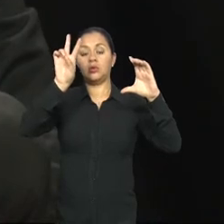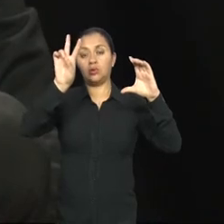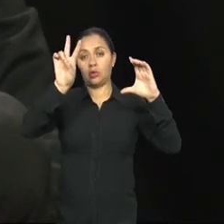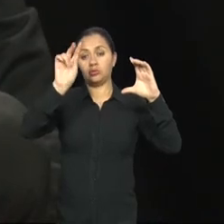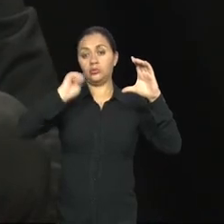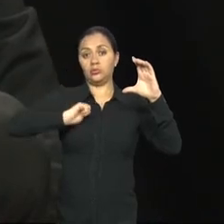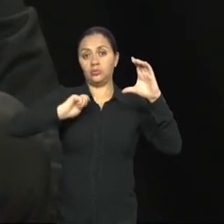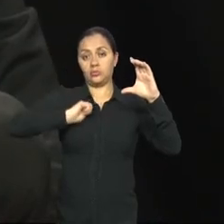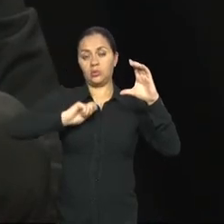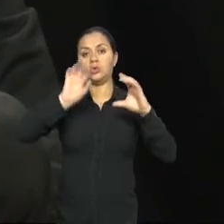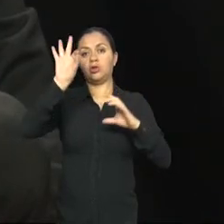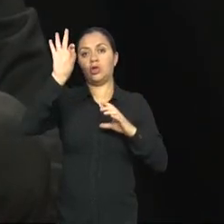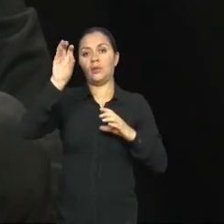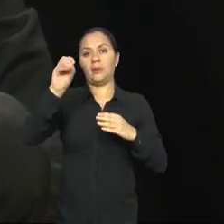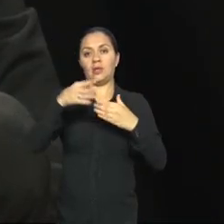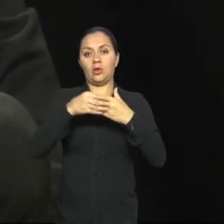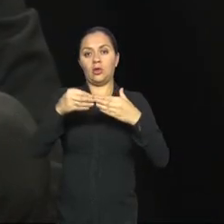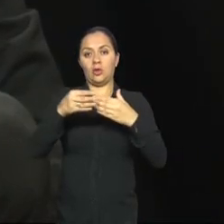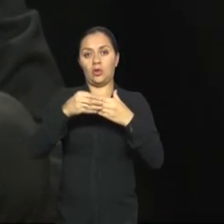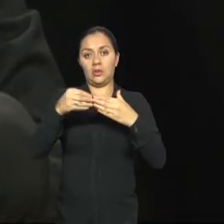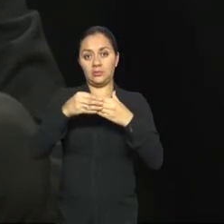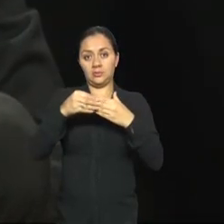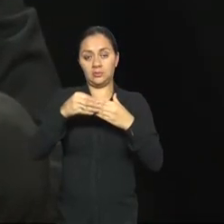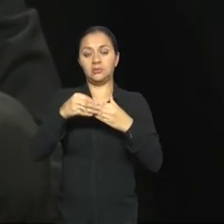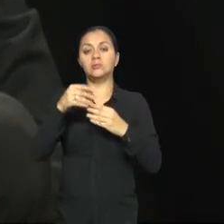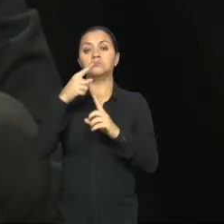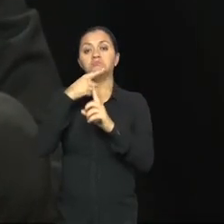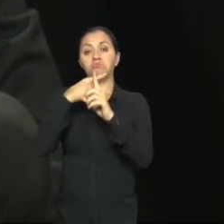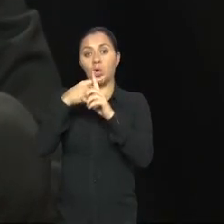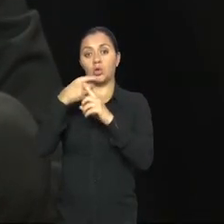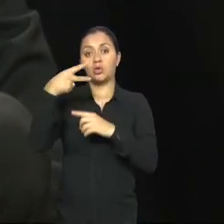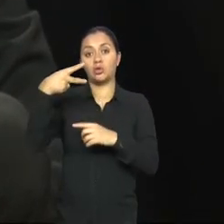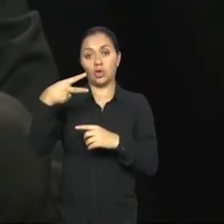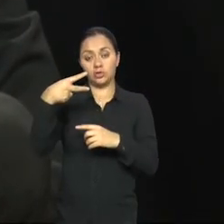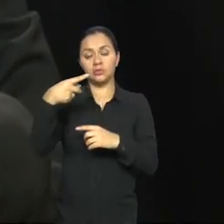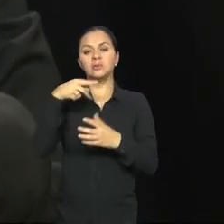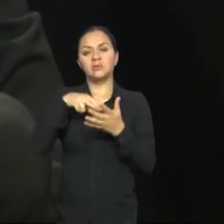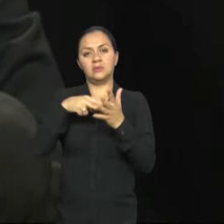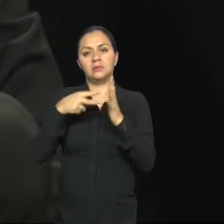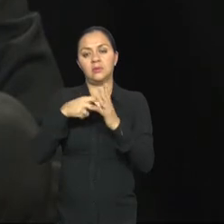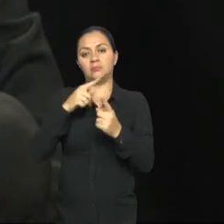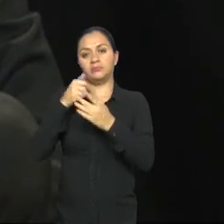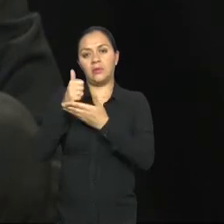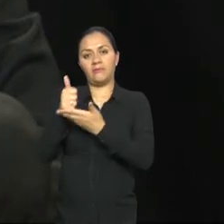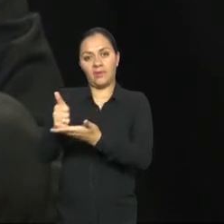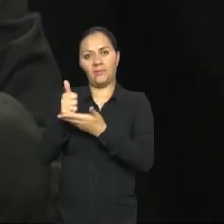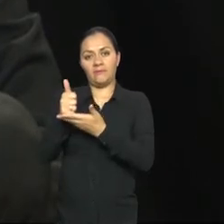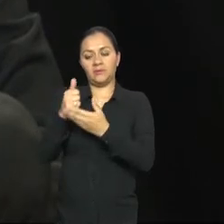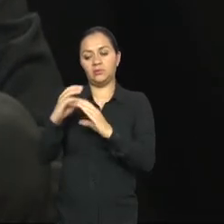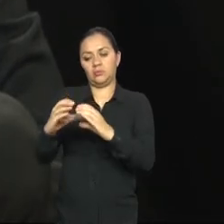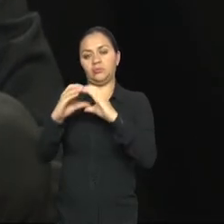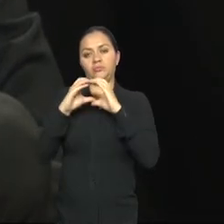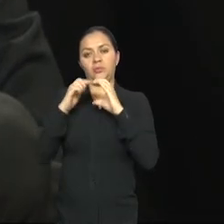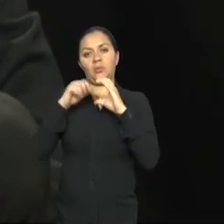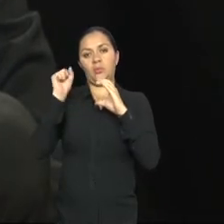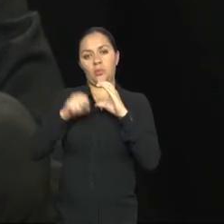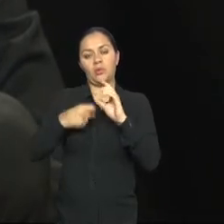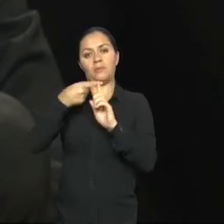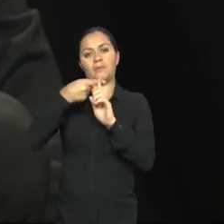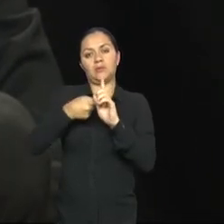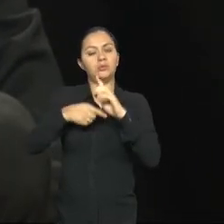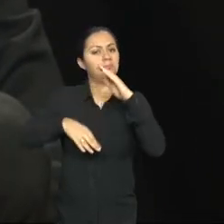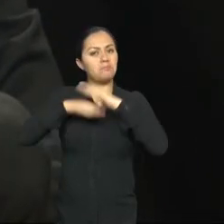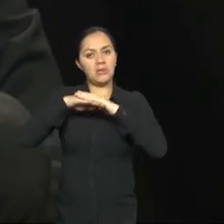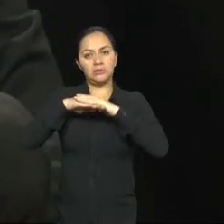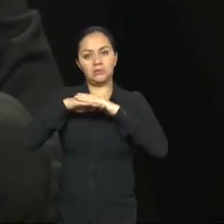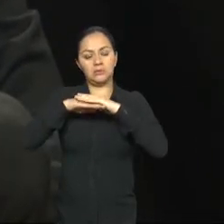básicos, por dos, multiplicamos por 0.12%, nos da $90. Ese es el beneficio que yo tengo mensualmente. Es el máximo